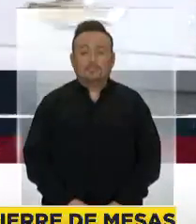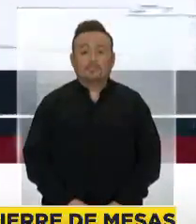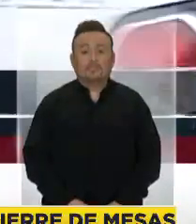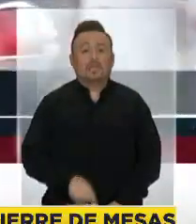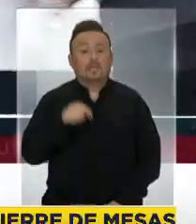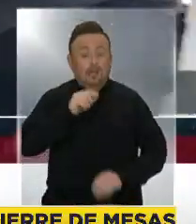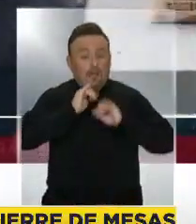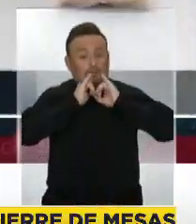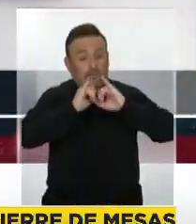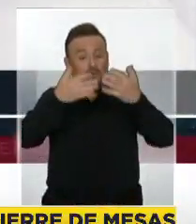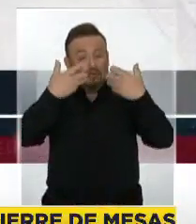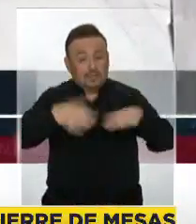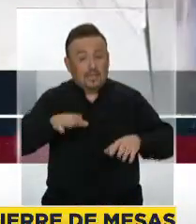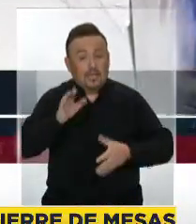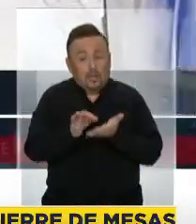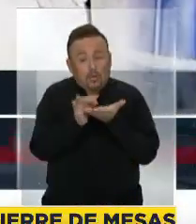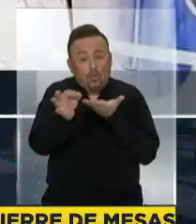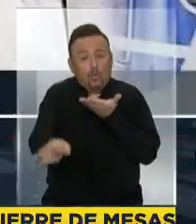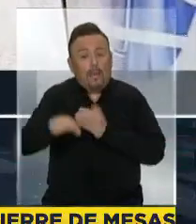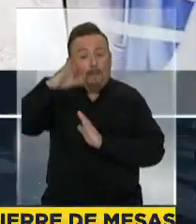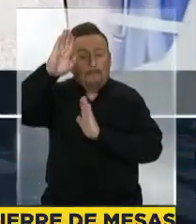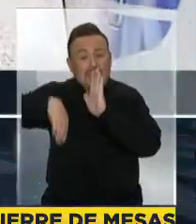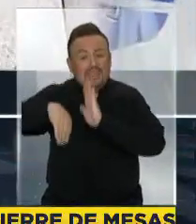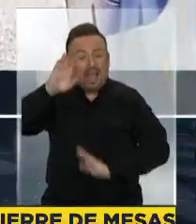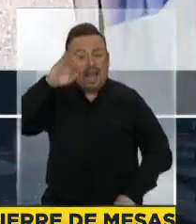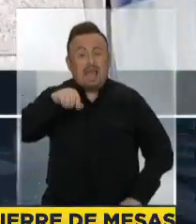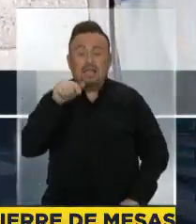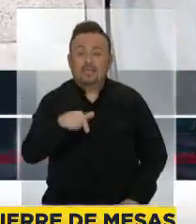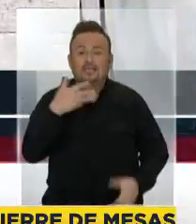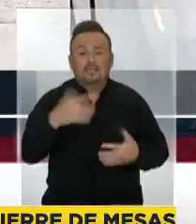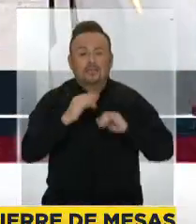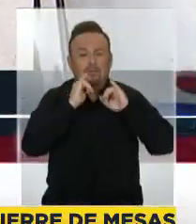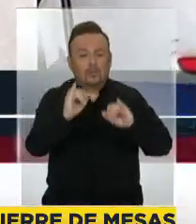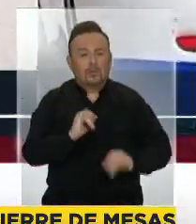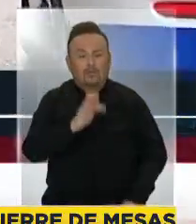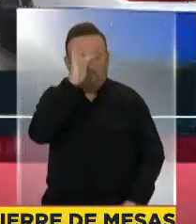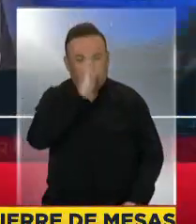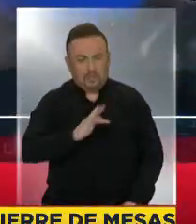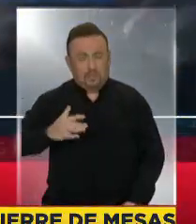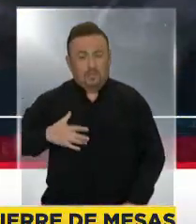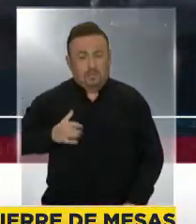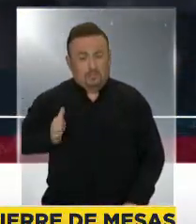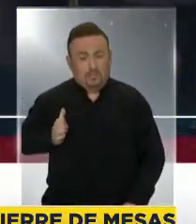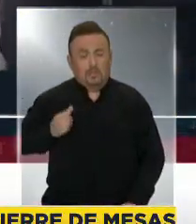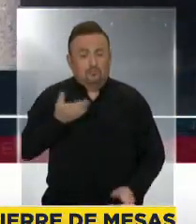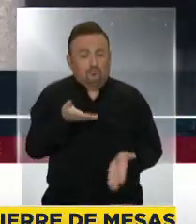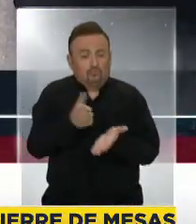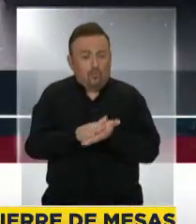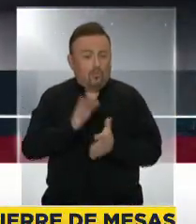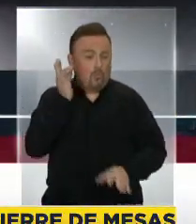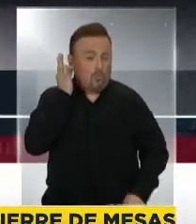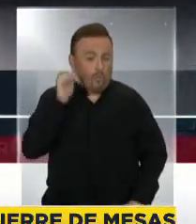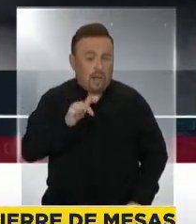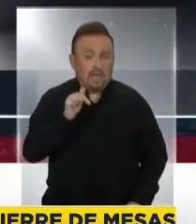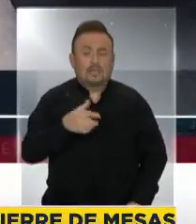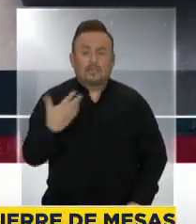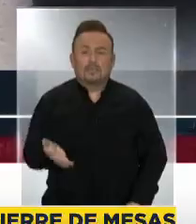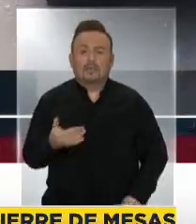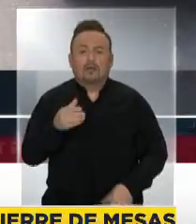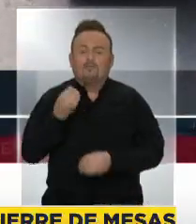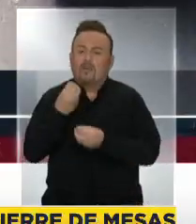Así es, información que conocemos desde la comuna de La Pintana. Con Pablo Abarza les informábamos de la muerte de una funcionaria policial. Pablo tiene los detalles. ¿Cómo estás? Buenas